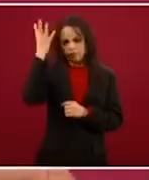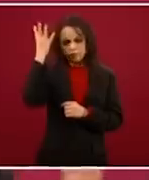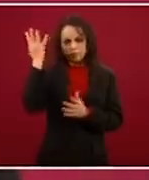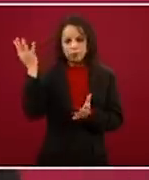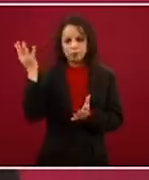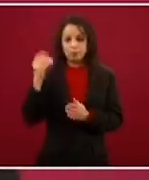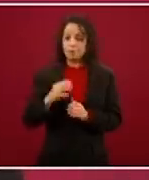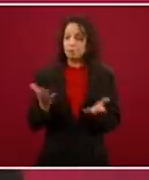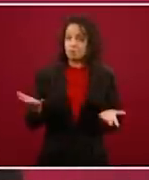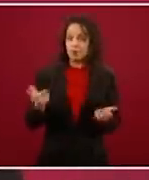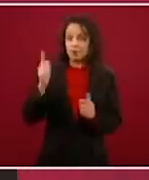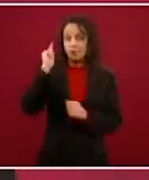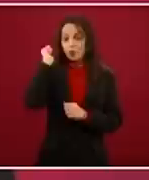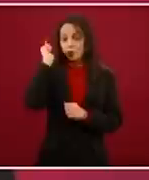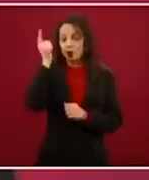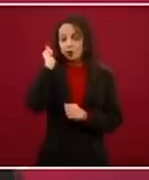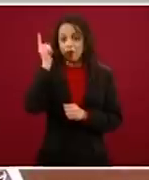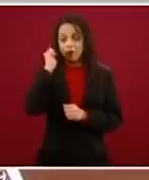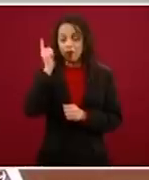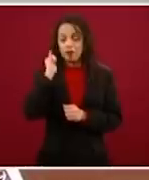ojalá y